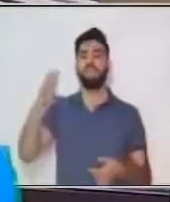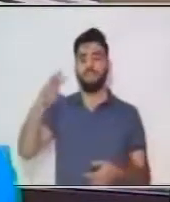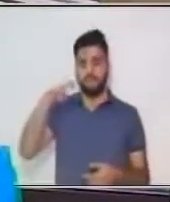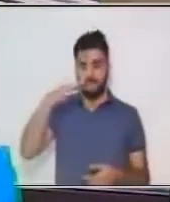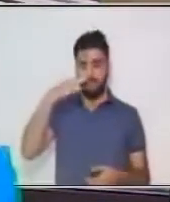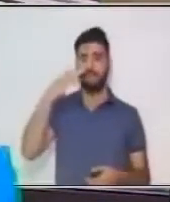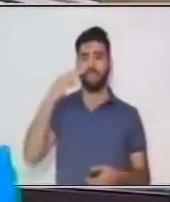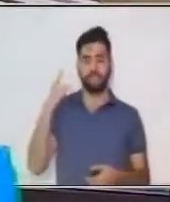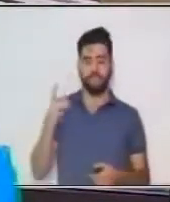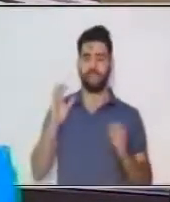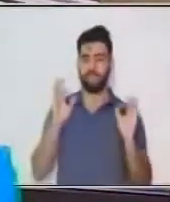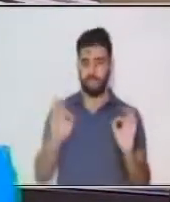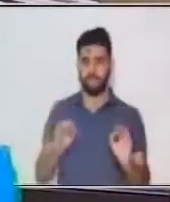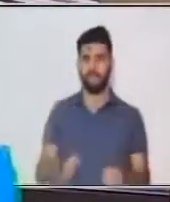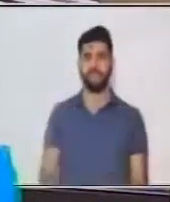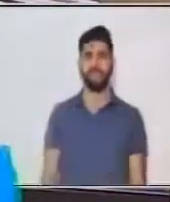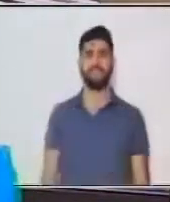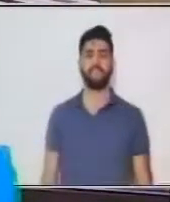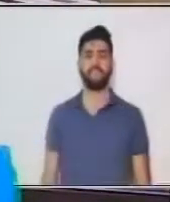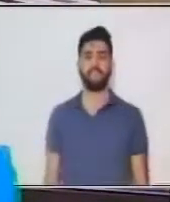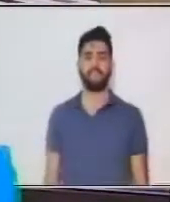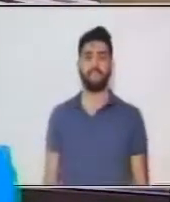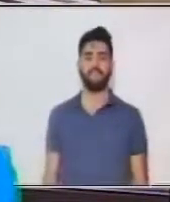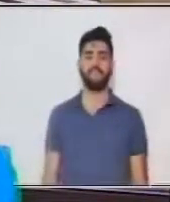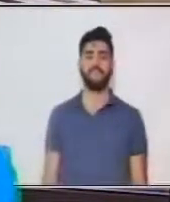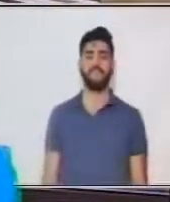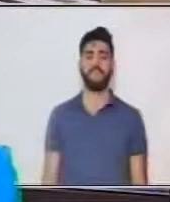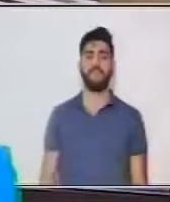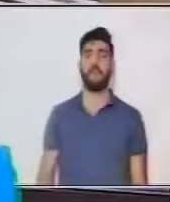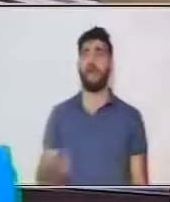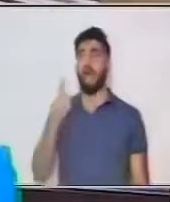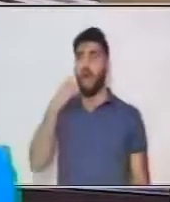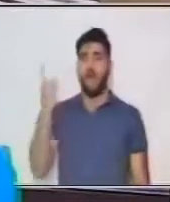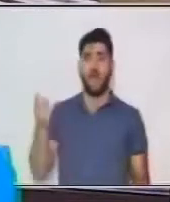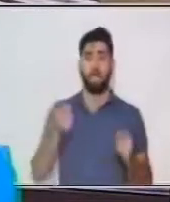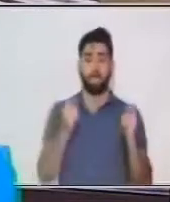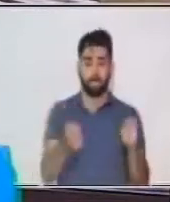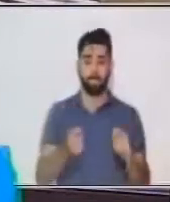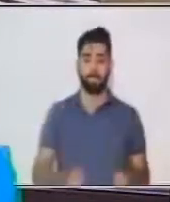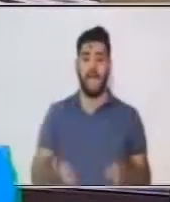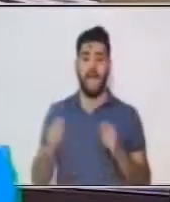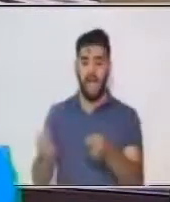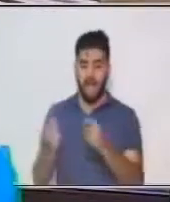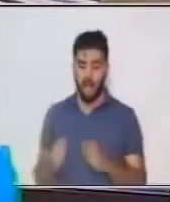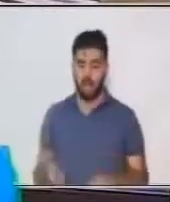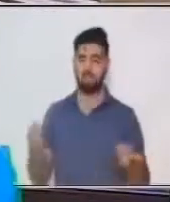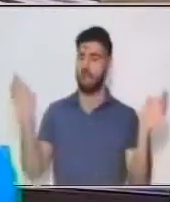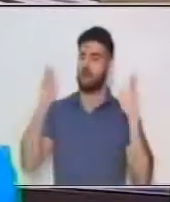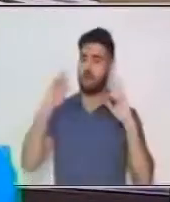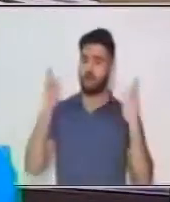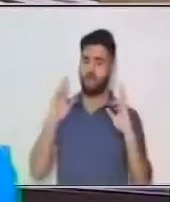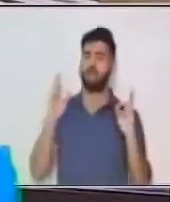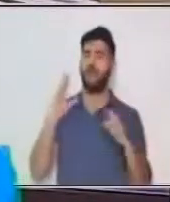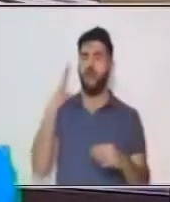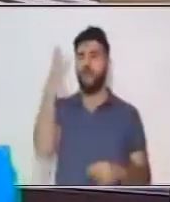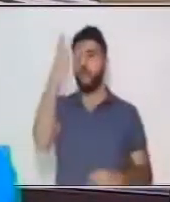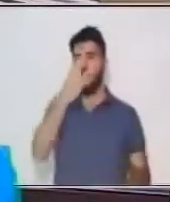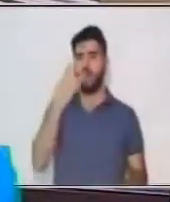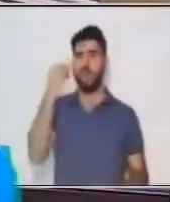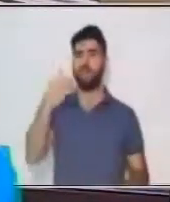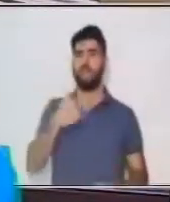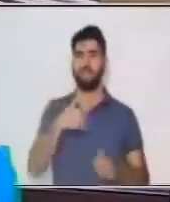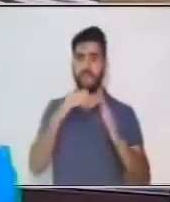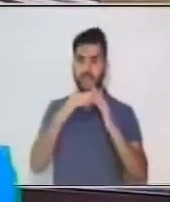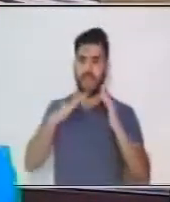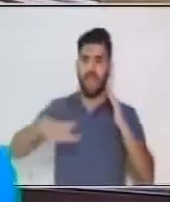olfato. Una hermosa melodía de la marimba resonó en nuestro barrio. ¿Cómo hago para escuchar la marimba?